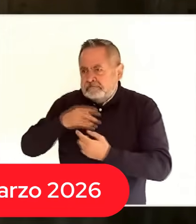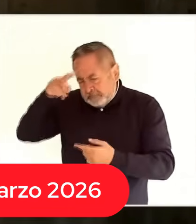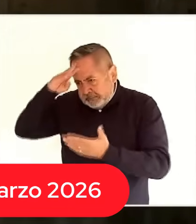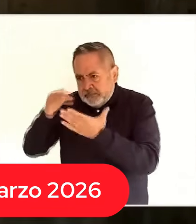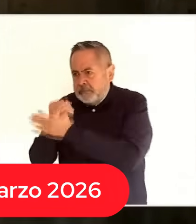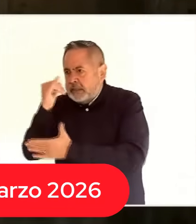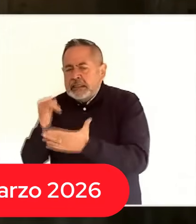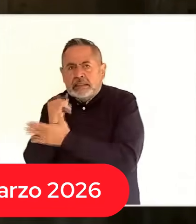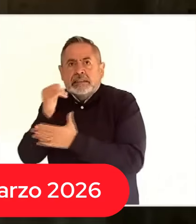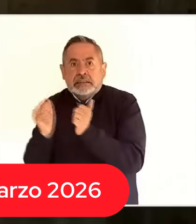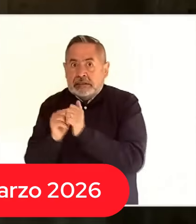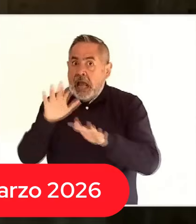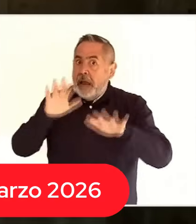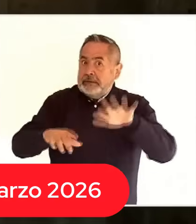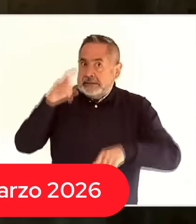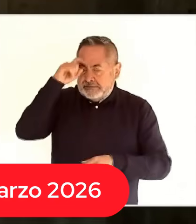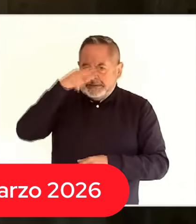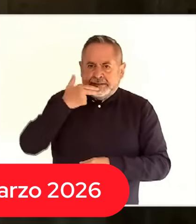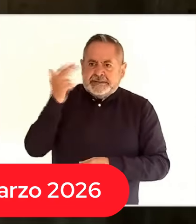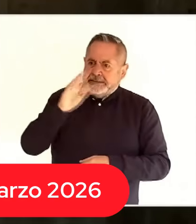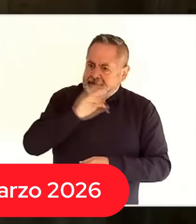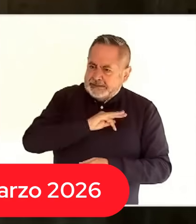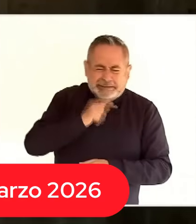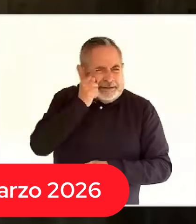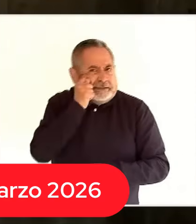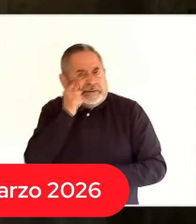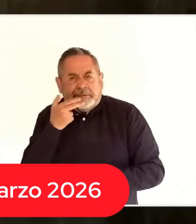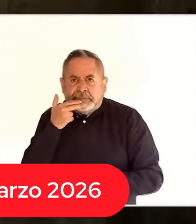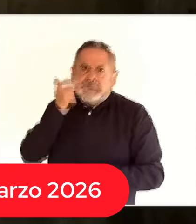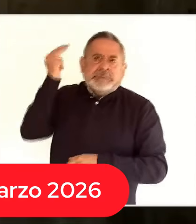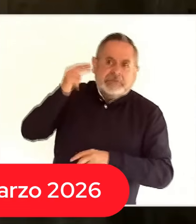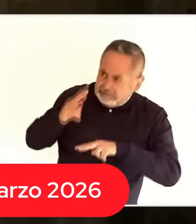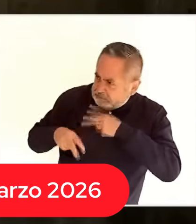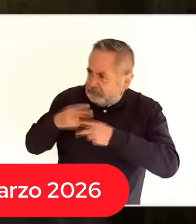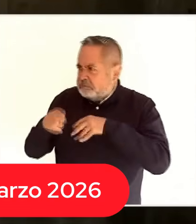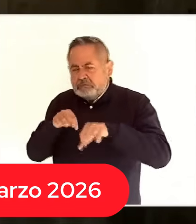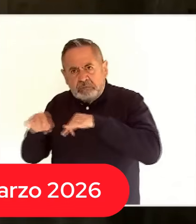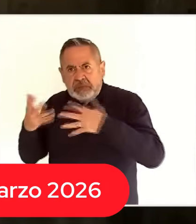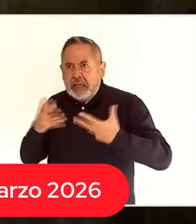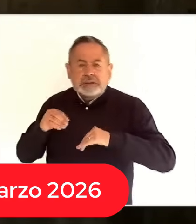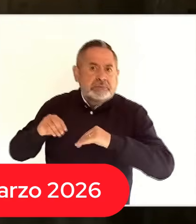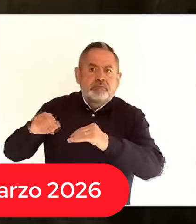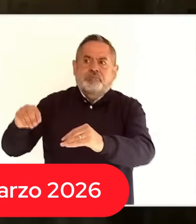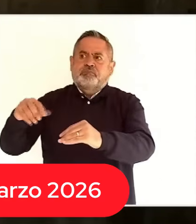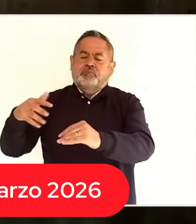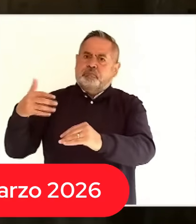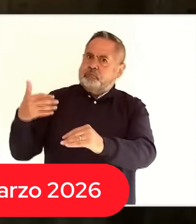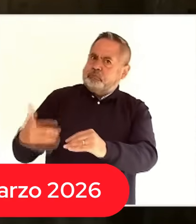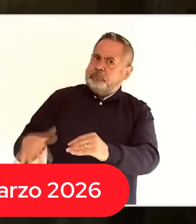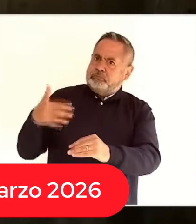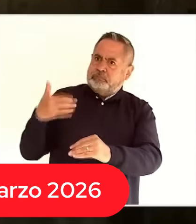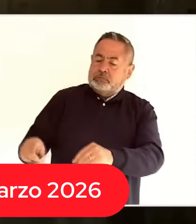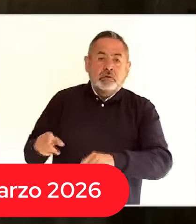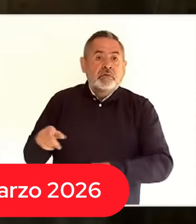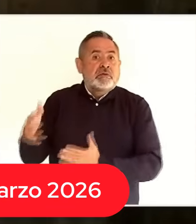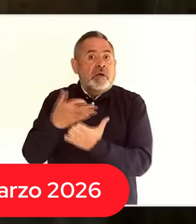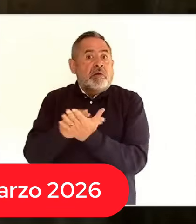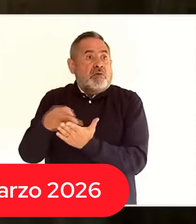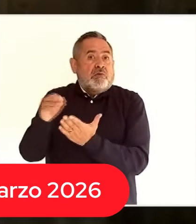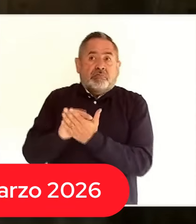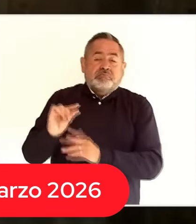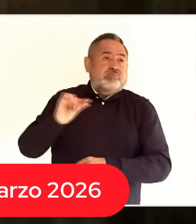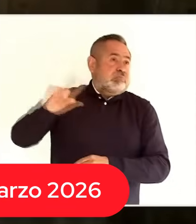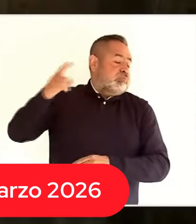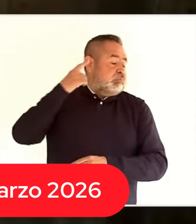que implicaban riesgos personales enormes. Su valentía no siempre fue estruendosa, pero